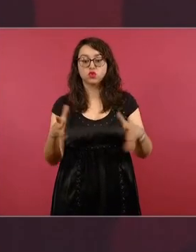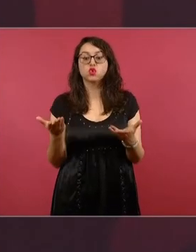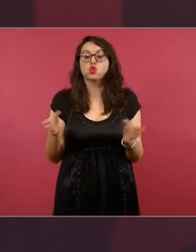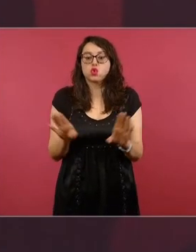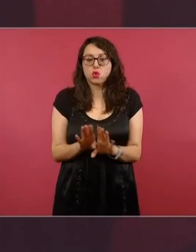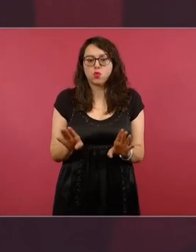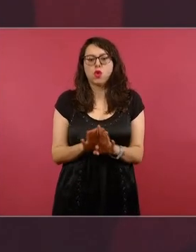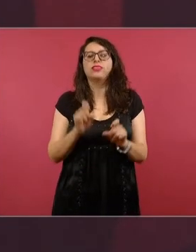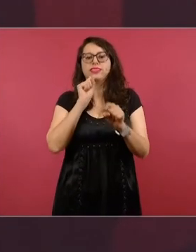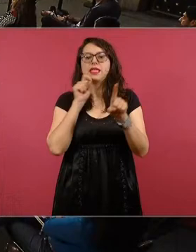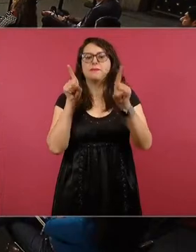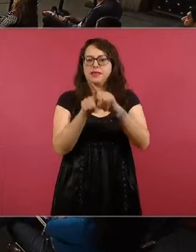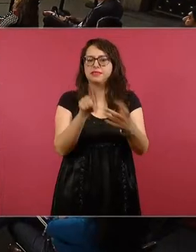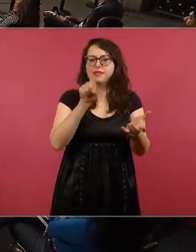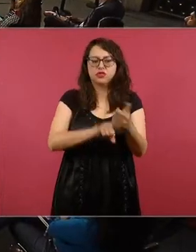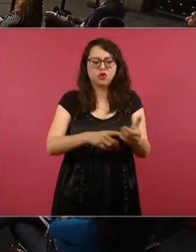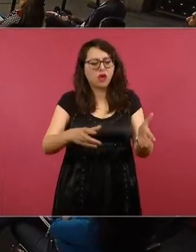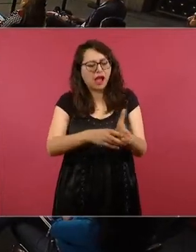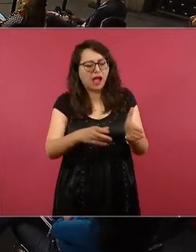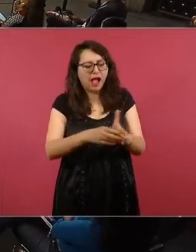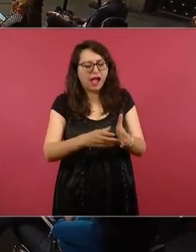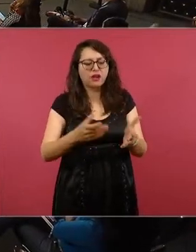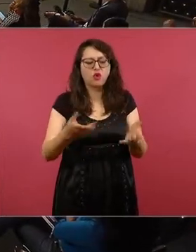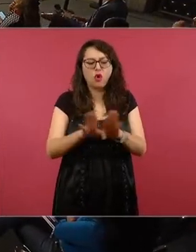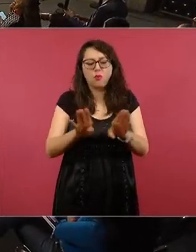hacer la caja de proyección.